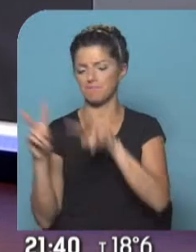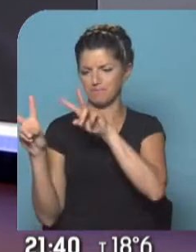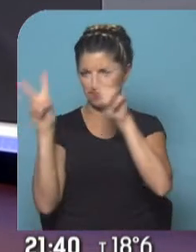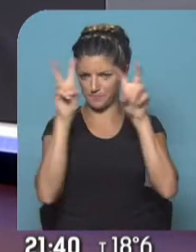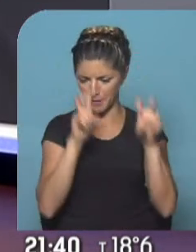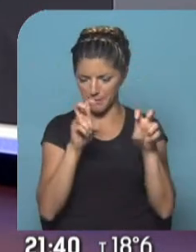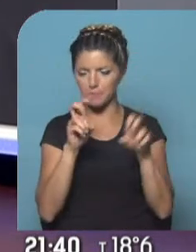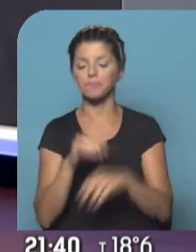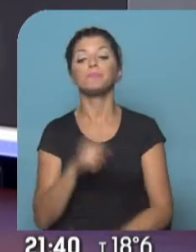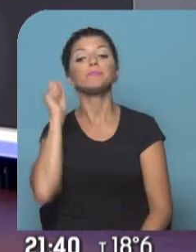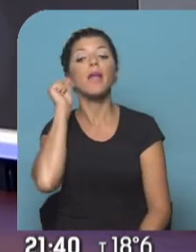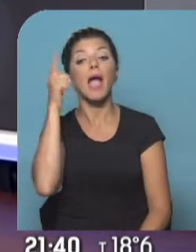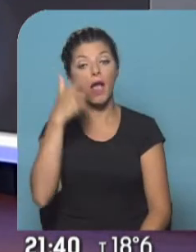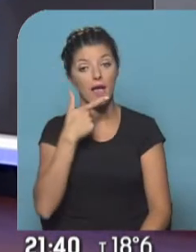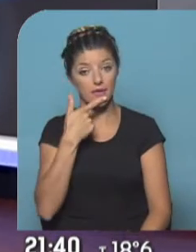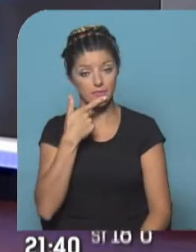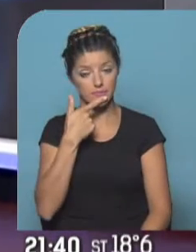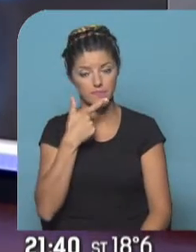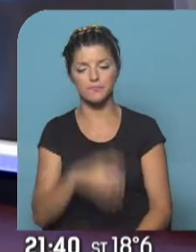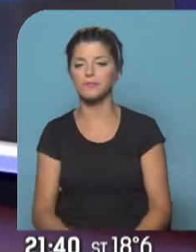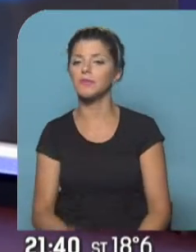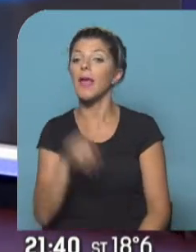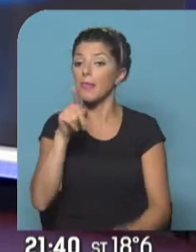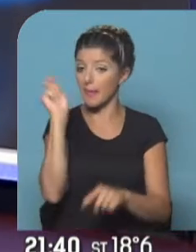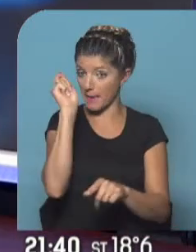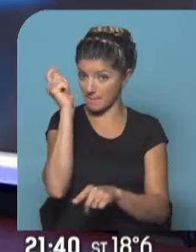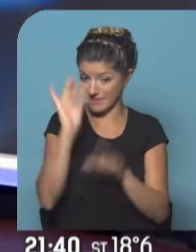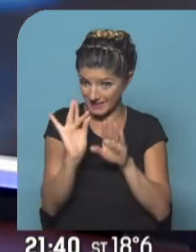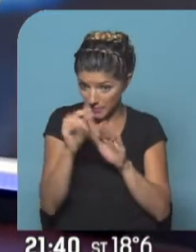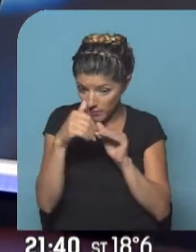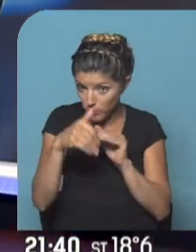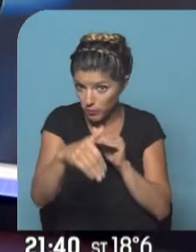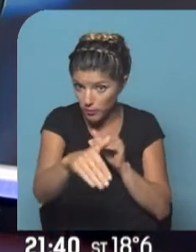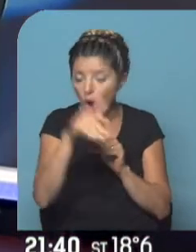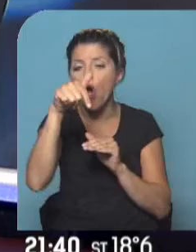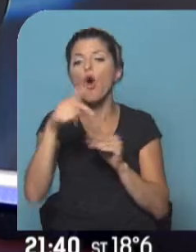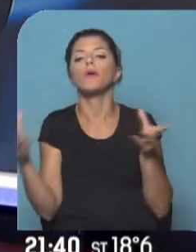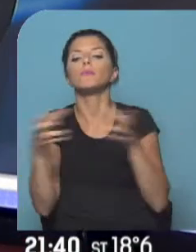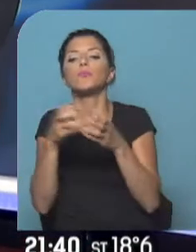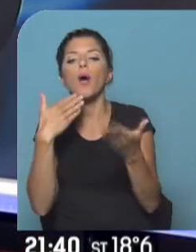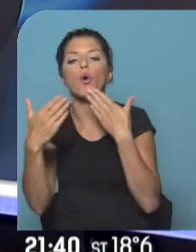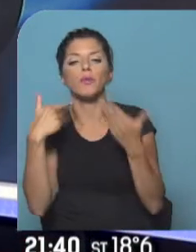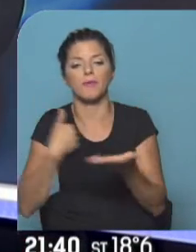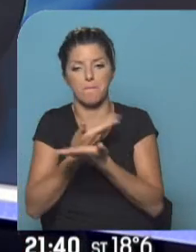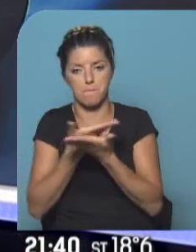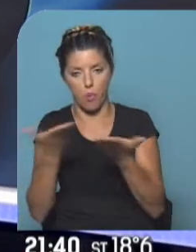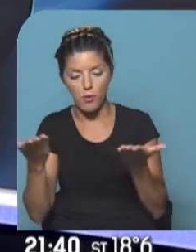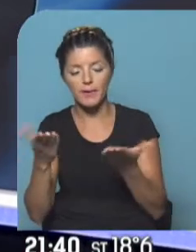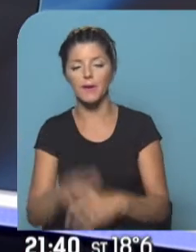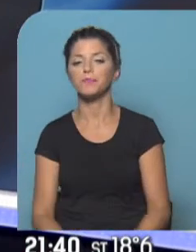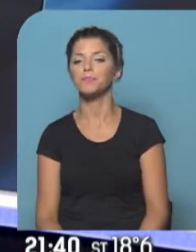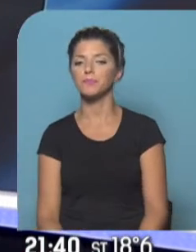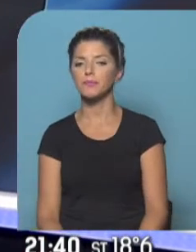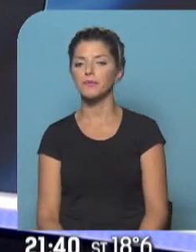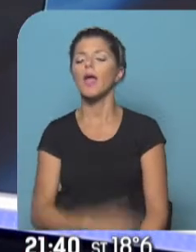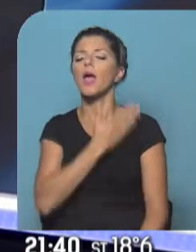Vamos al tema del gas. Se vienen los aumentos, van a ser desde diciembre. Hoy se realizó la audiencia pública. Ante la propuesta del gobierno, ¿cómo van a quedar